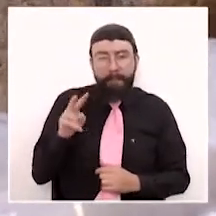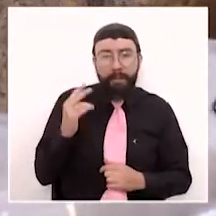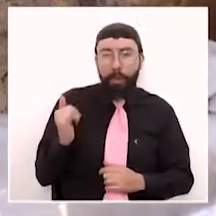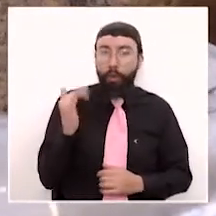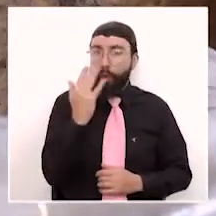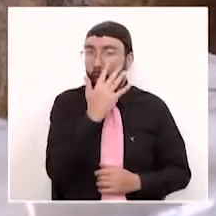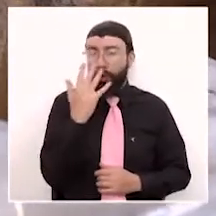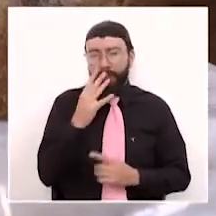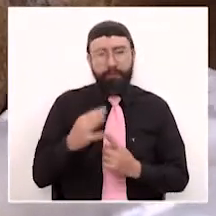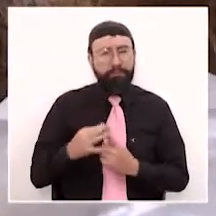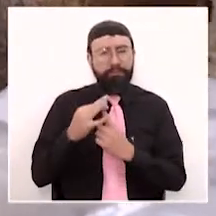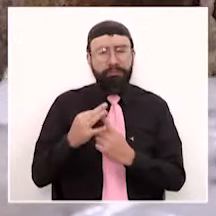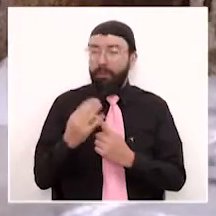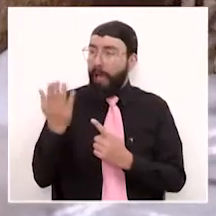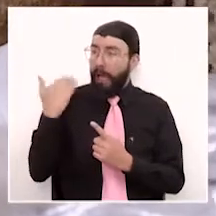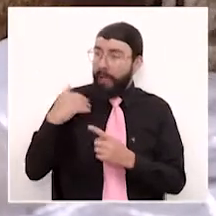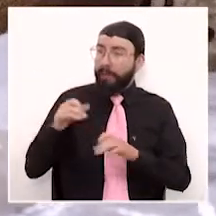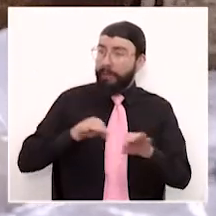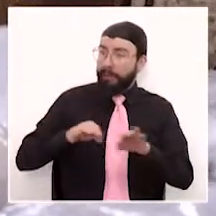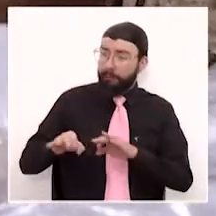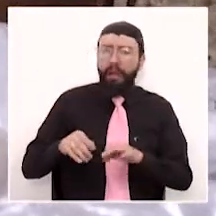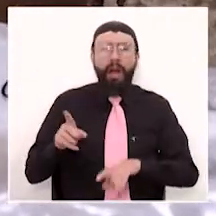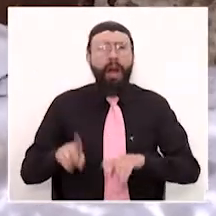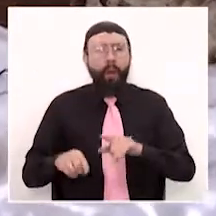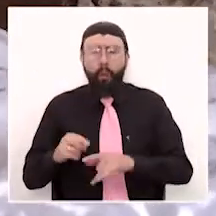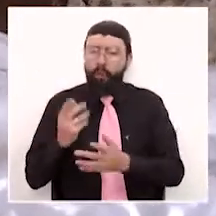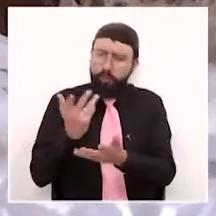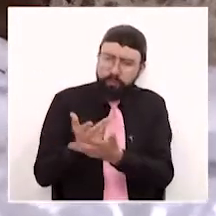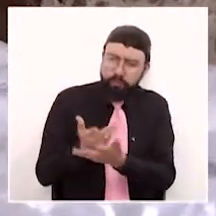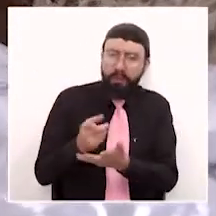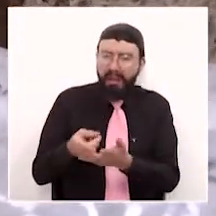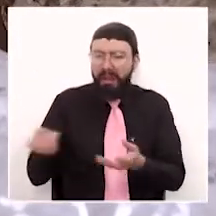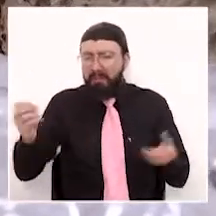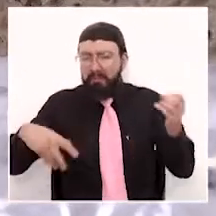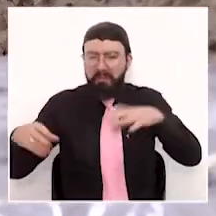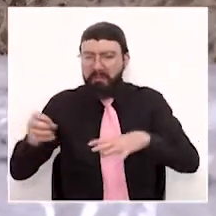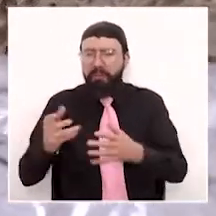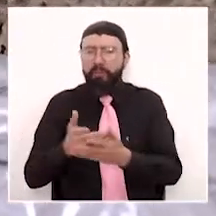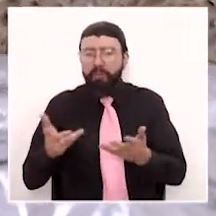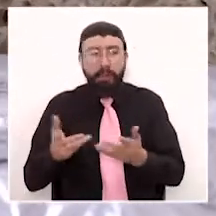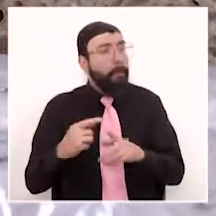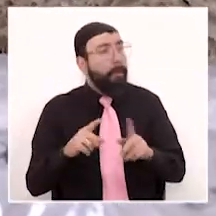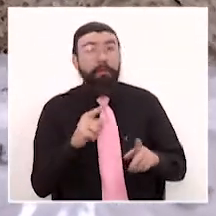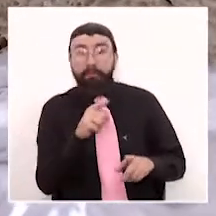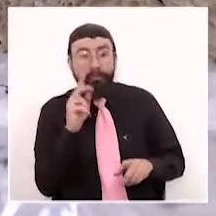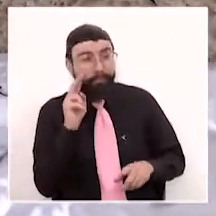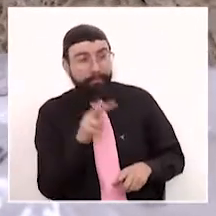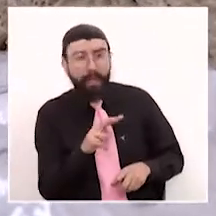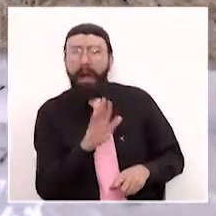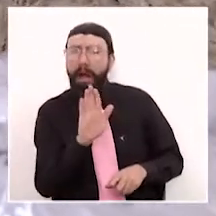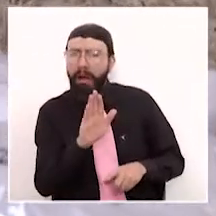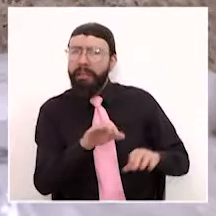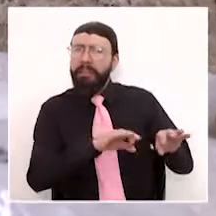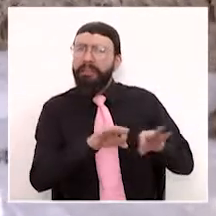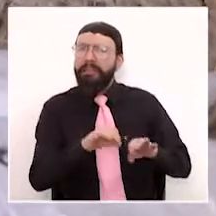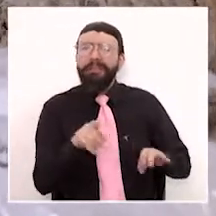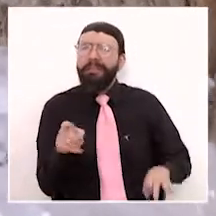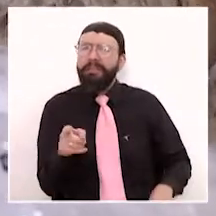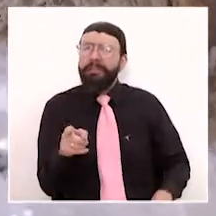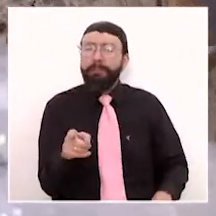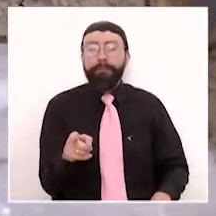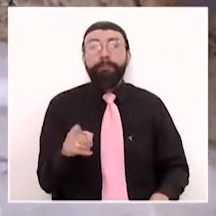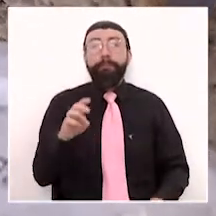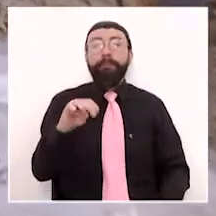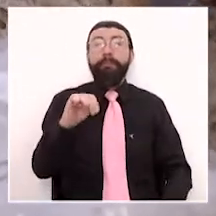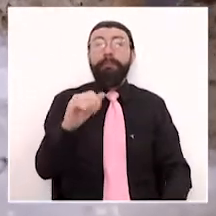explicaba algunos de los ingredientes que utiliza, pero no hemos hablado acerca de esto que ustedes ya van a ver, que se llama la